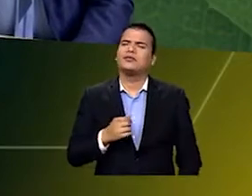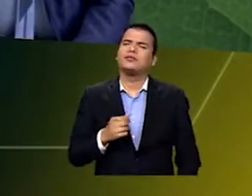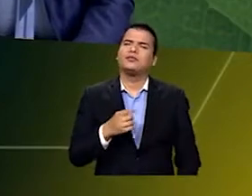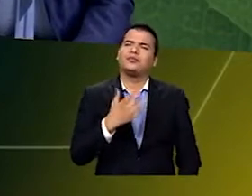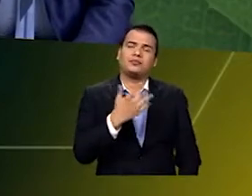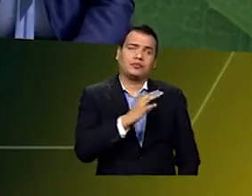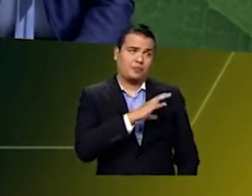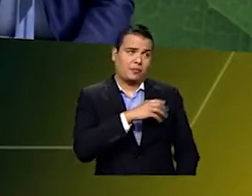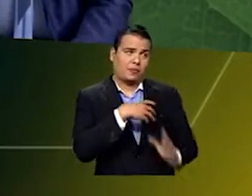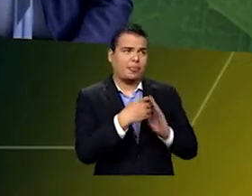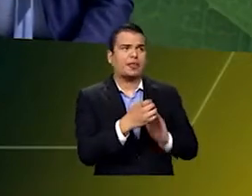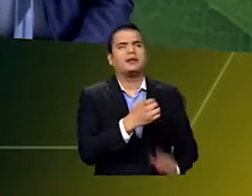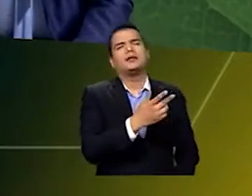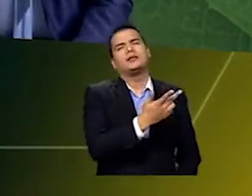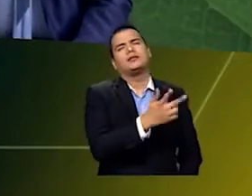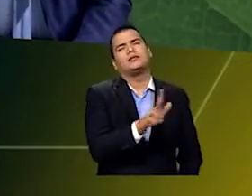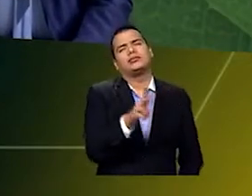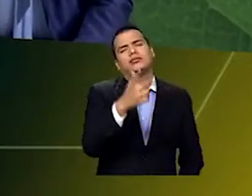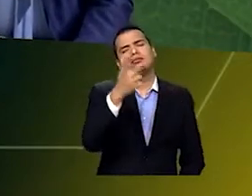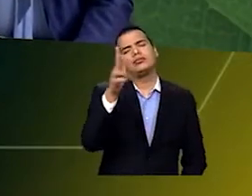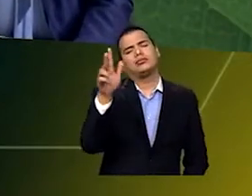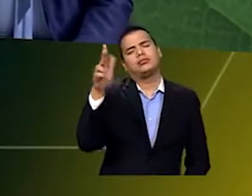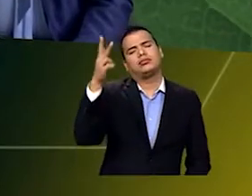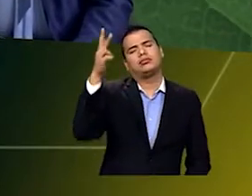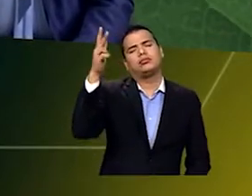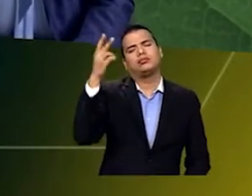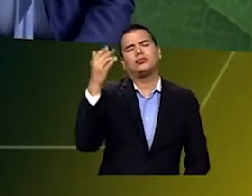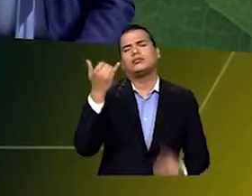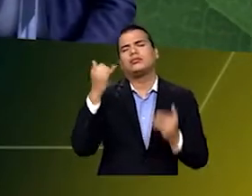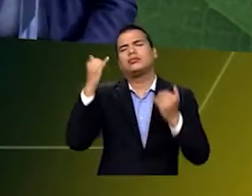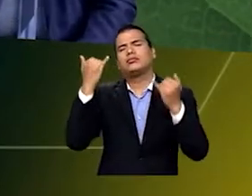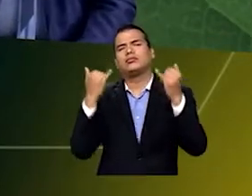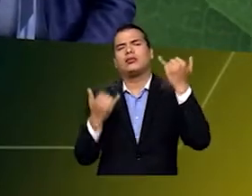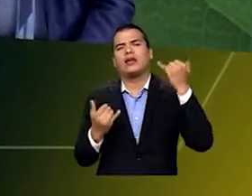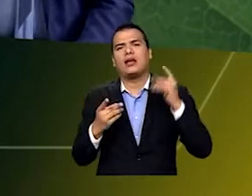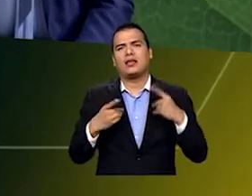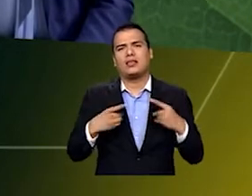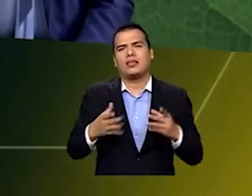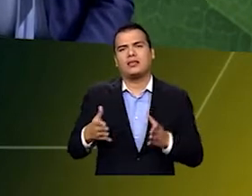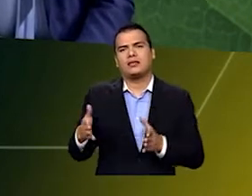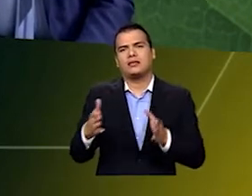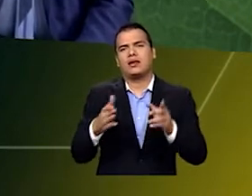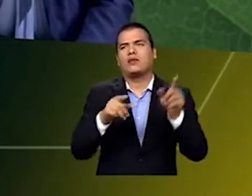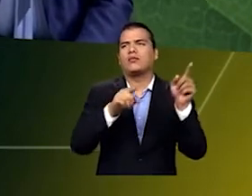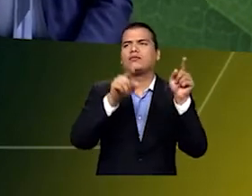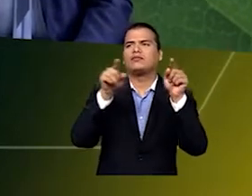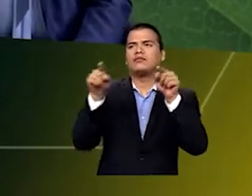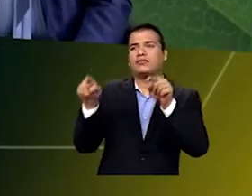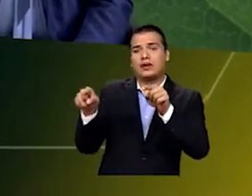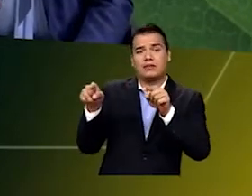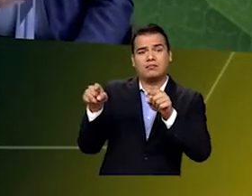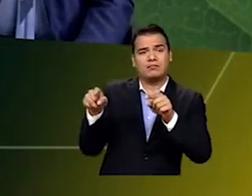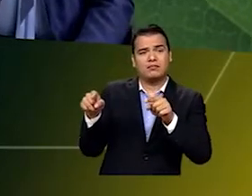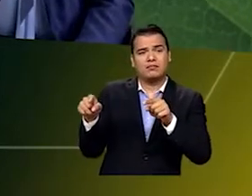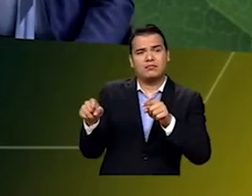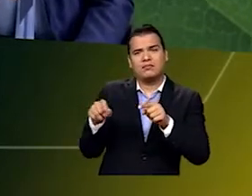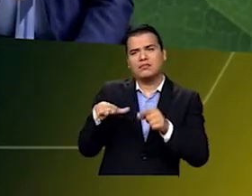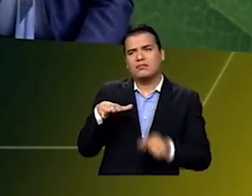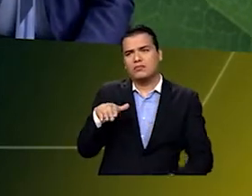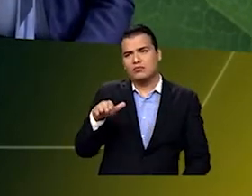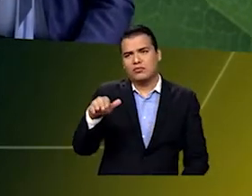Farallones, pero pasa por el bosque subxerofítico en Dagua, finalmente cae al Pacífico, que es zona de